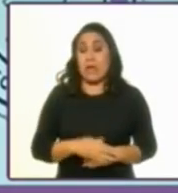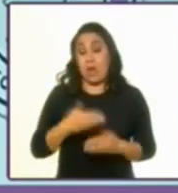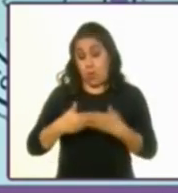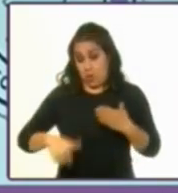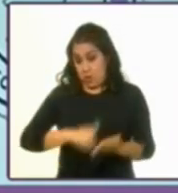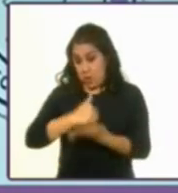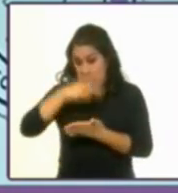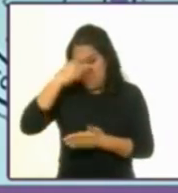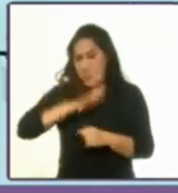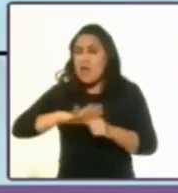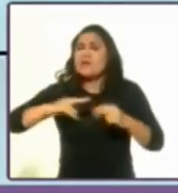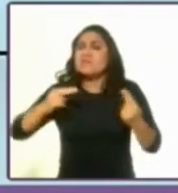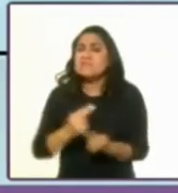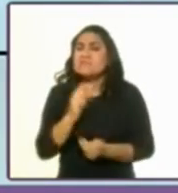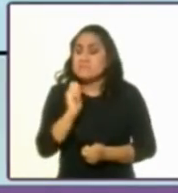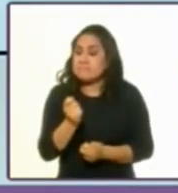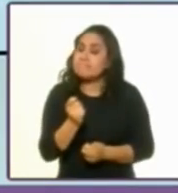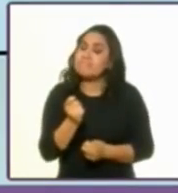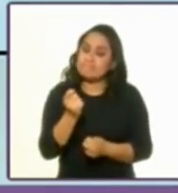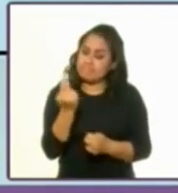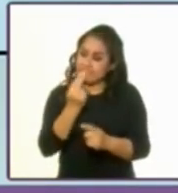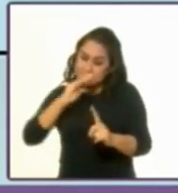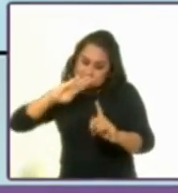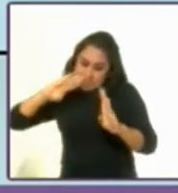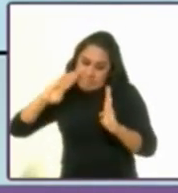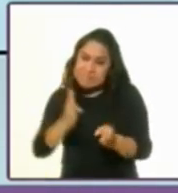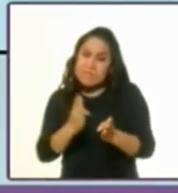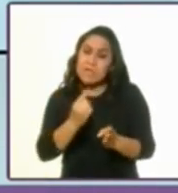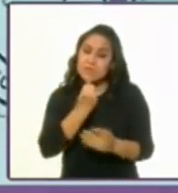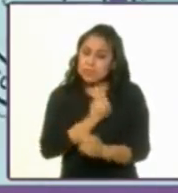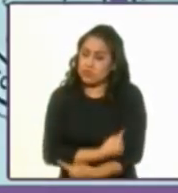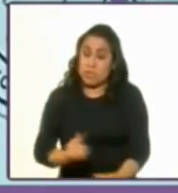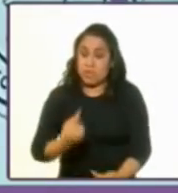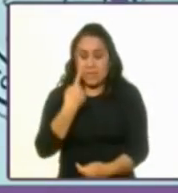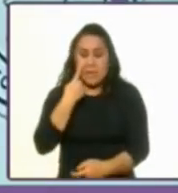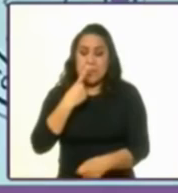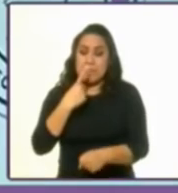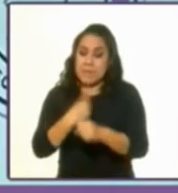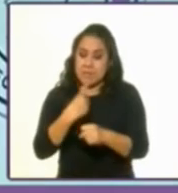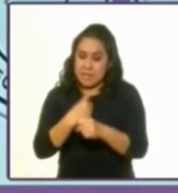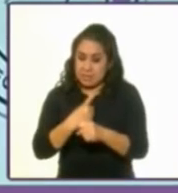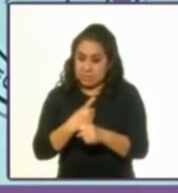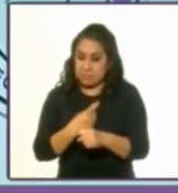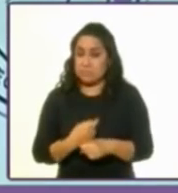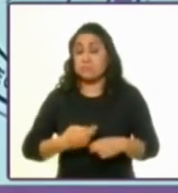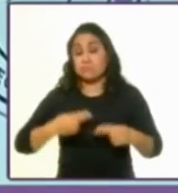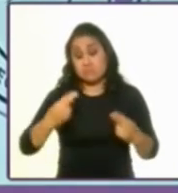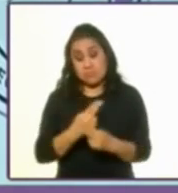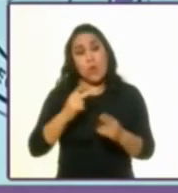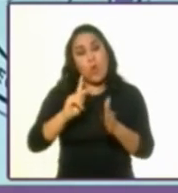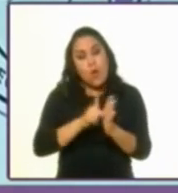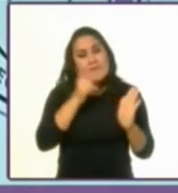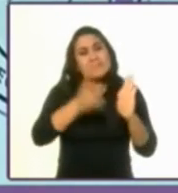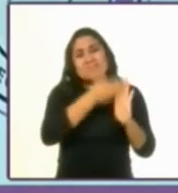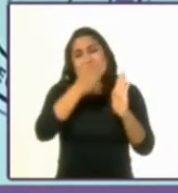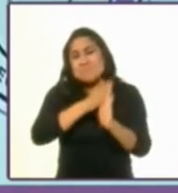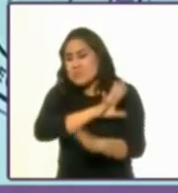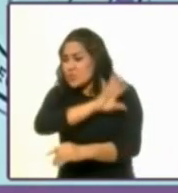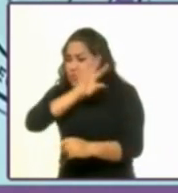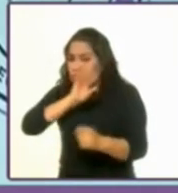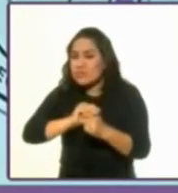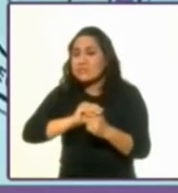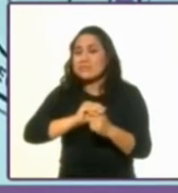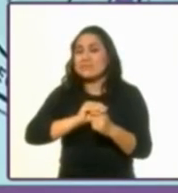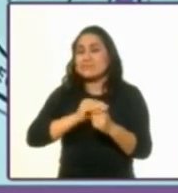es fijarse en los niños bueno primero terminar de construir o reconstruir todas las escuelas del